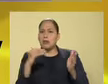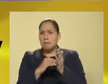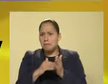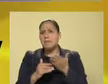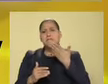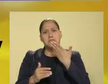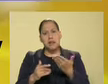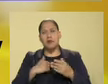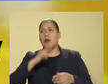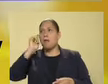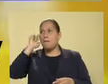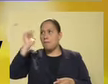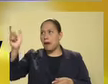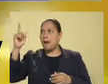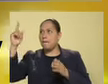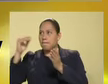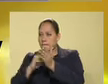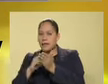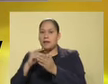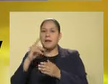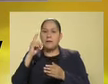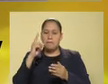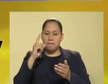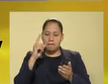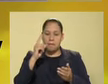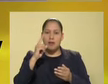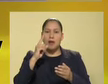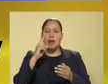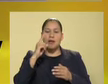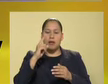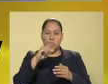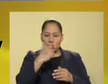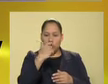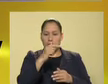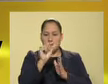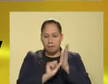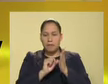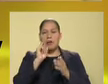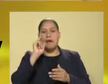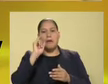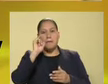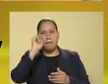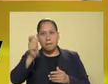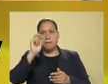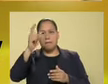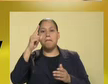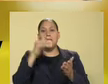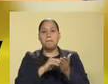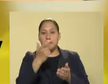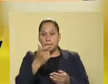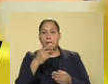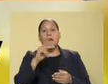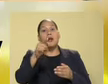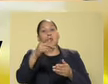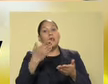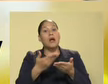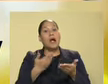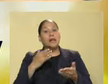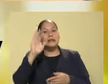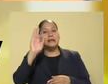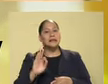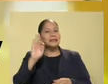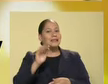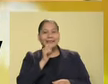pues voy a pagar 1,000 pesos al año, ¿no? O sea, 12 mensualidades. Pero no tomas en cuenta la tasa de interés. La tasa